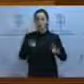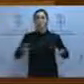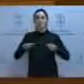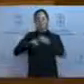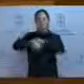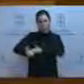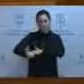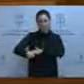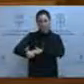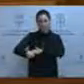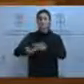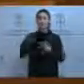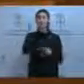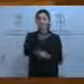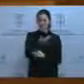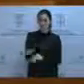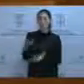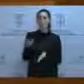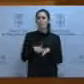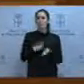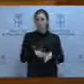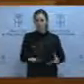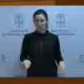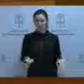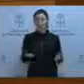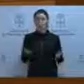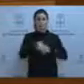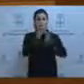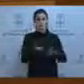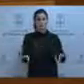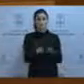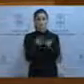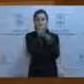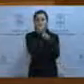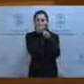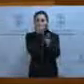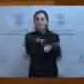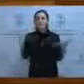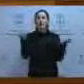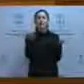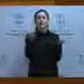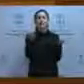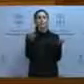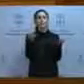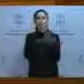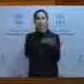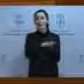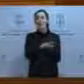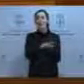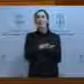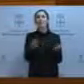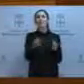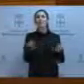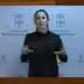concertada. Y claro, es que al final yo creo también que debemos decir con toda claridad de qué estamos